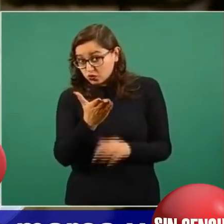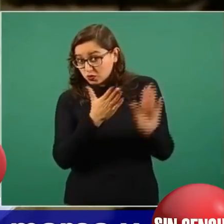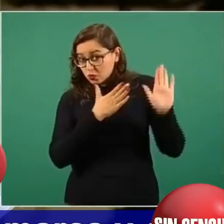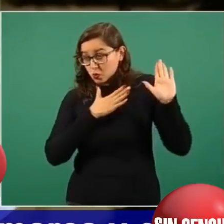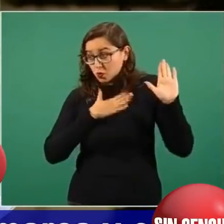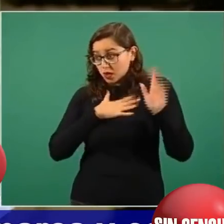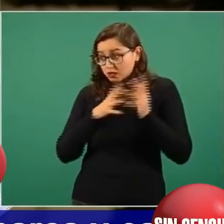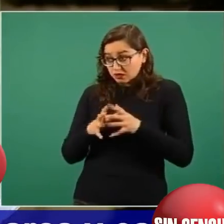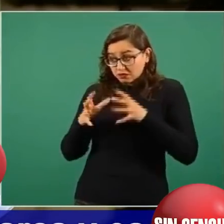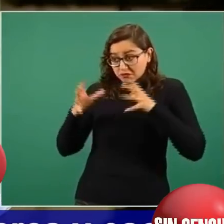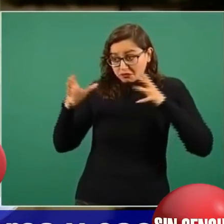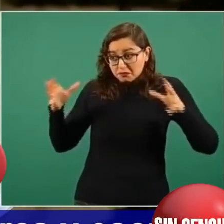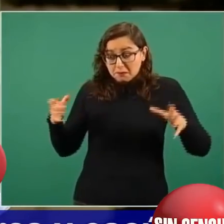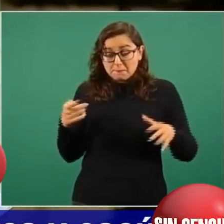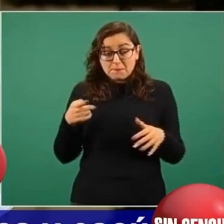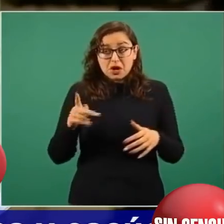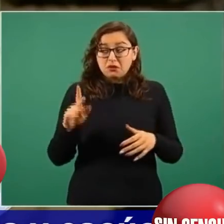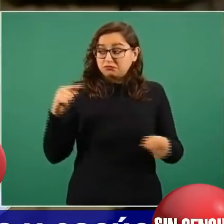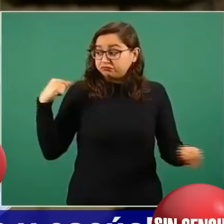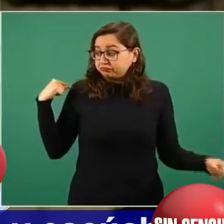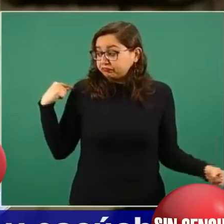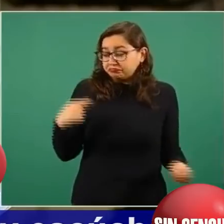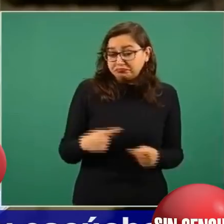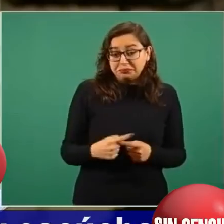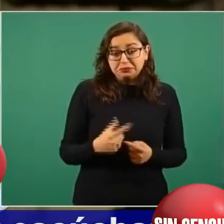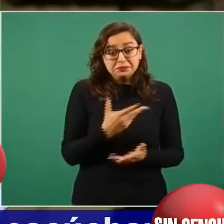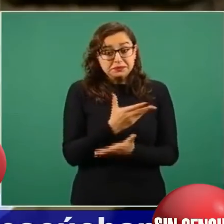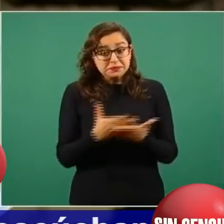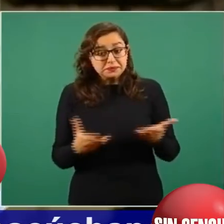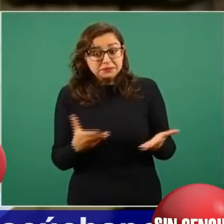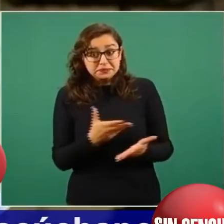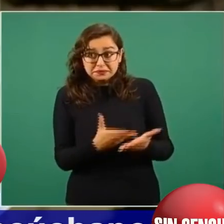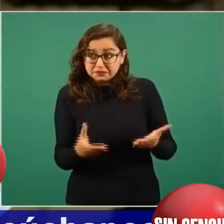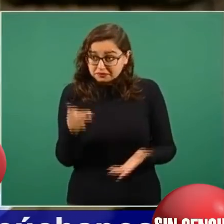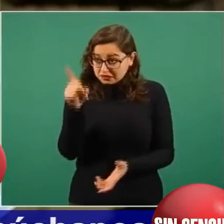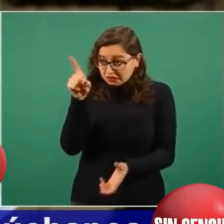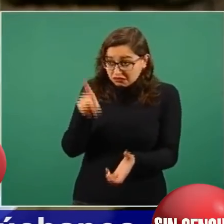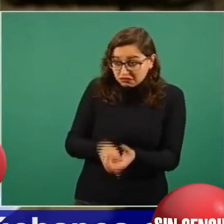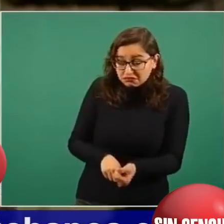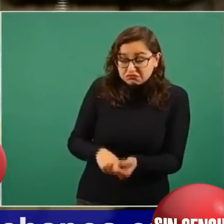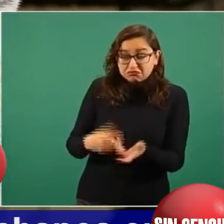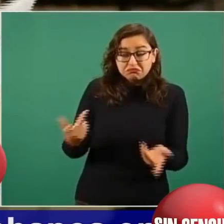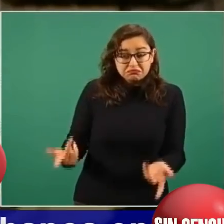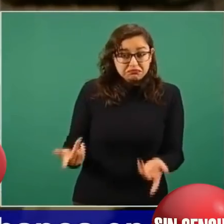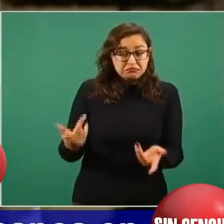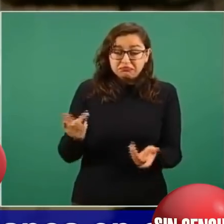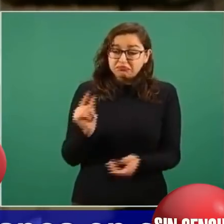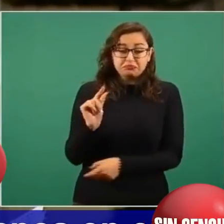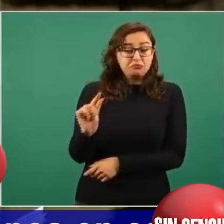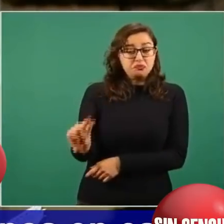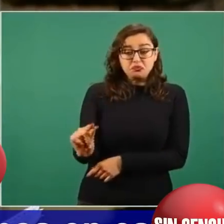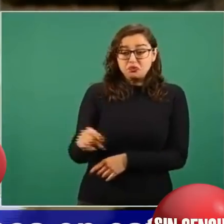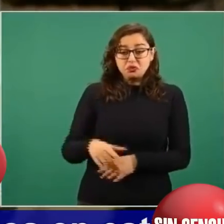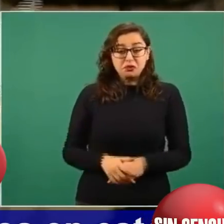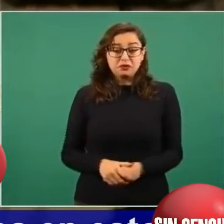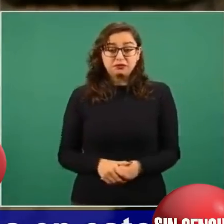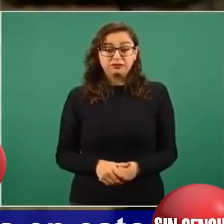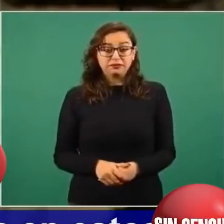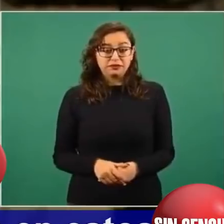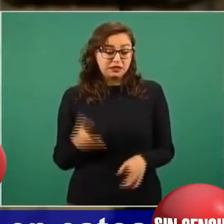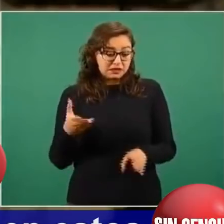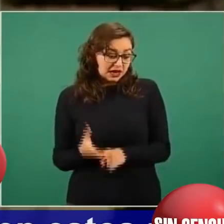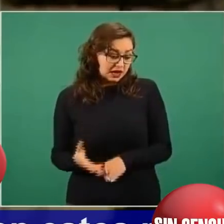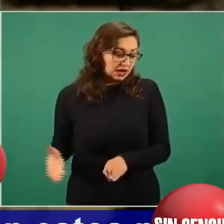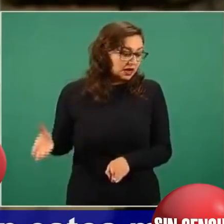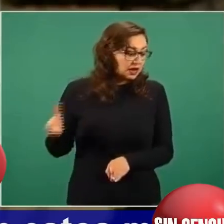planta estudiantil en esos lugares es muy poca, muy baja. En el sistema neoliberal, recuerdo muy